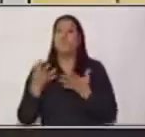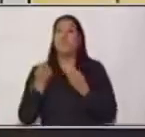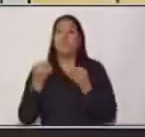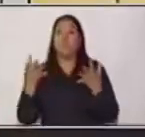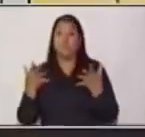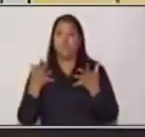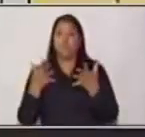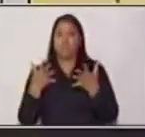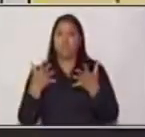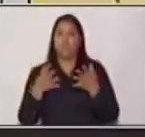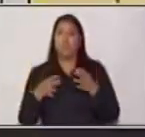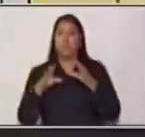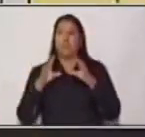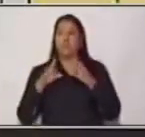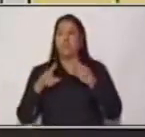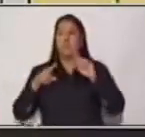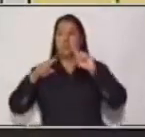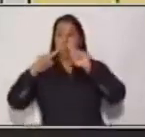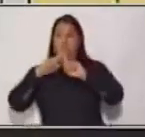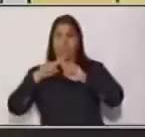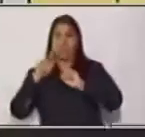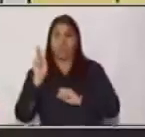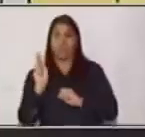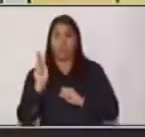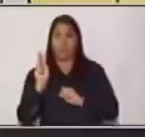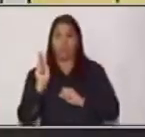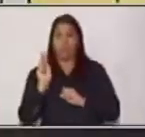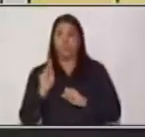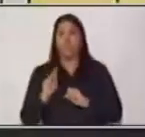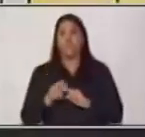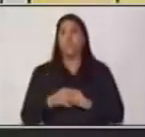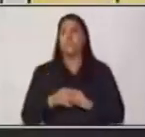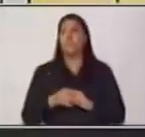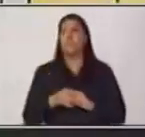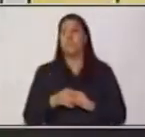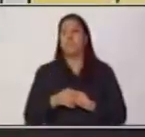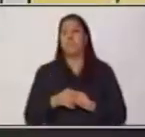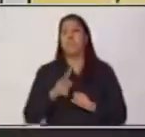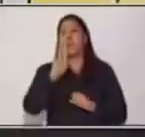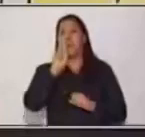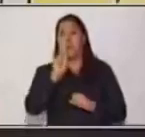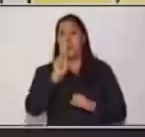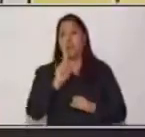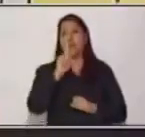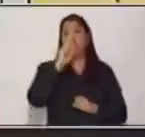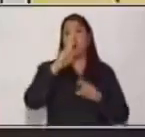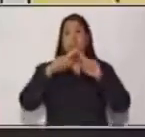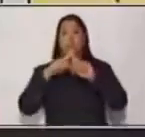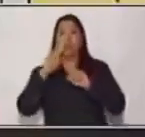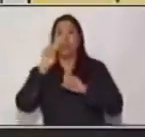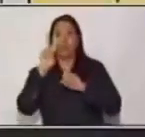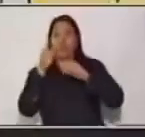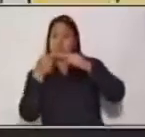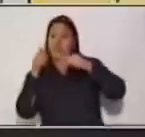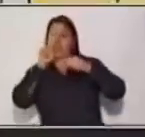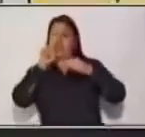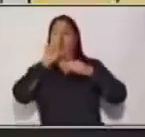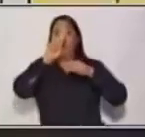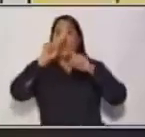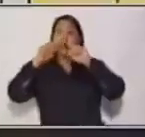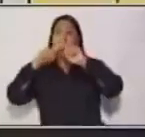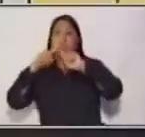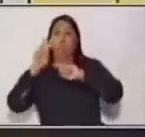exponente por y el y es 1 por 2 porque el exponente de y aquí es